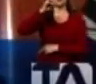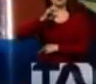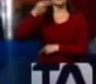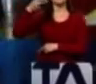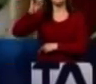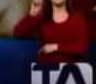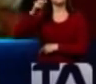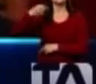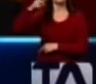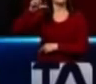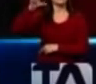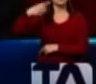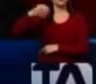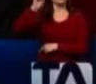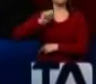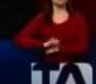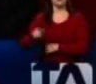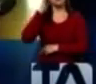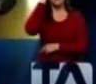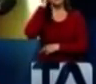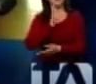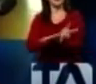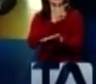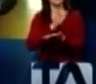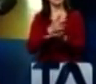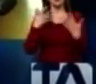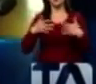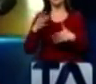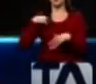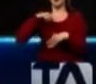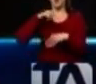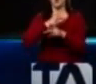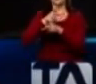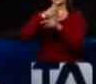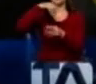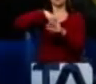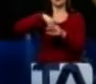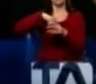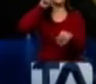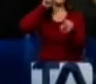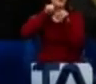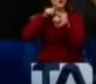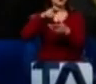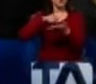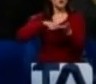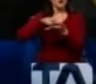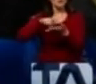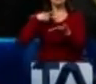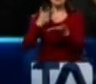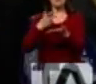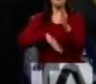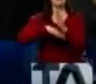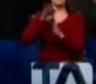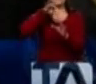preocupación de Benítez radica en que Pichincha puede aprovechar su superioridad de votos en el fideicomiso. Santo Domingo tiene un voto. Pichincha